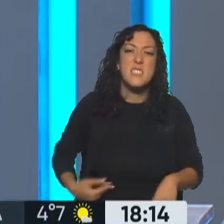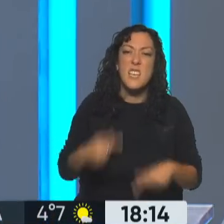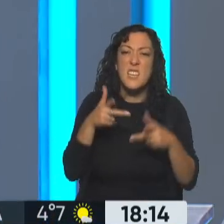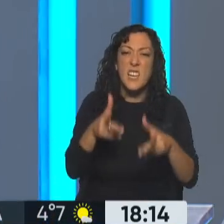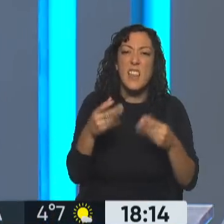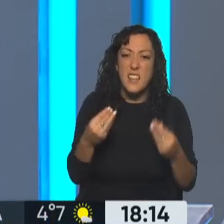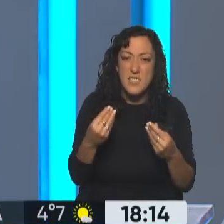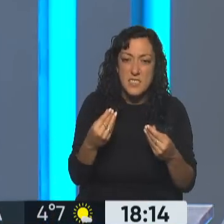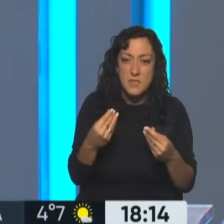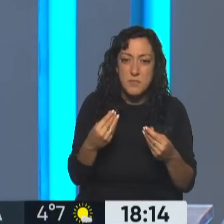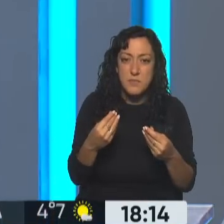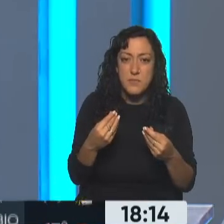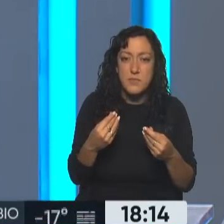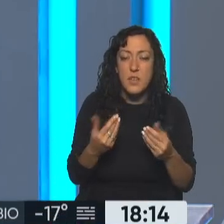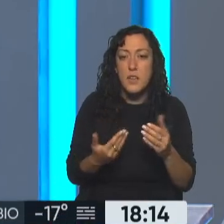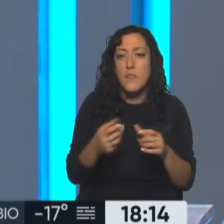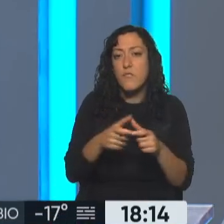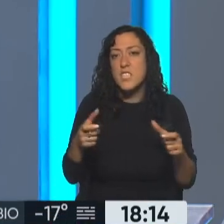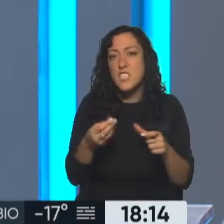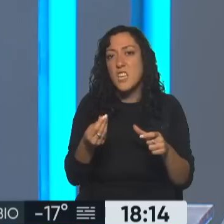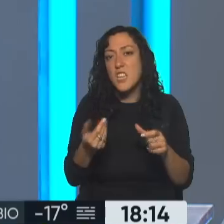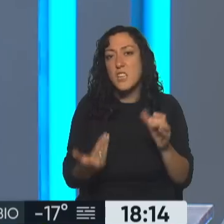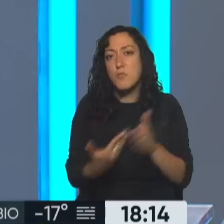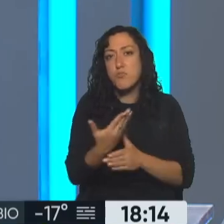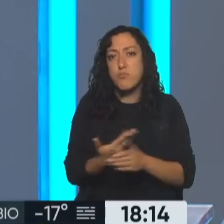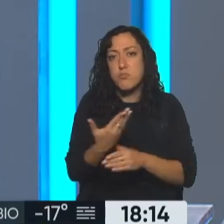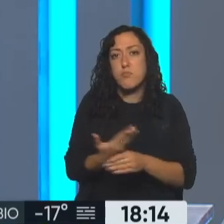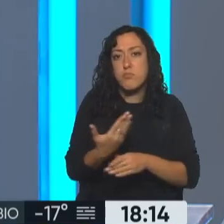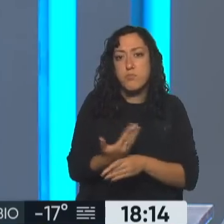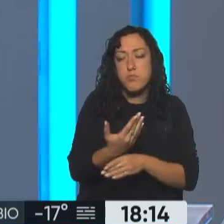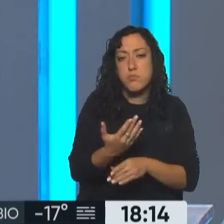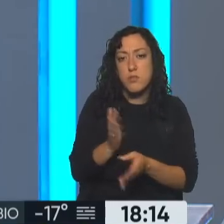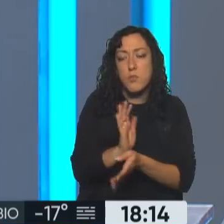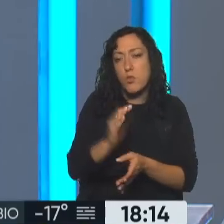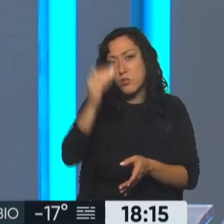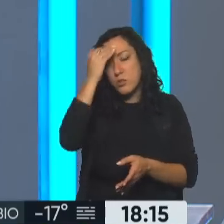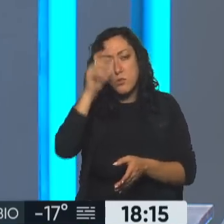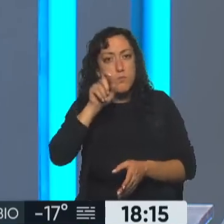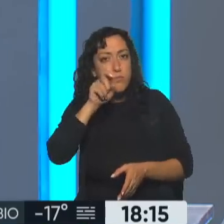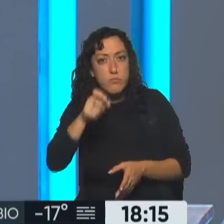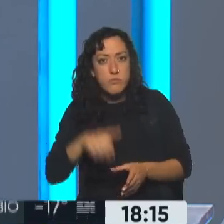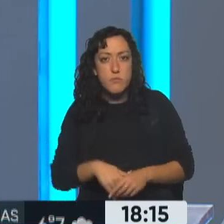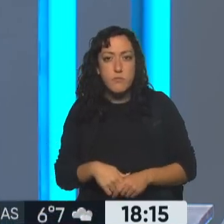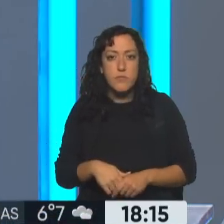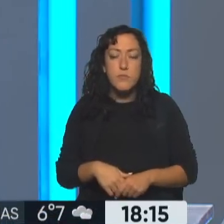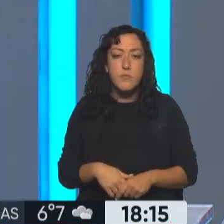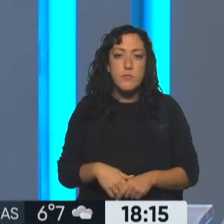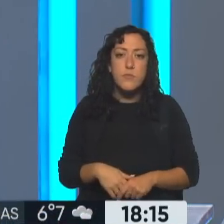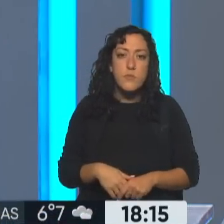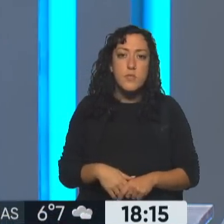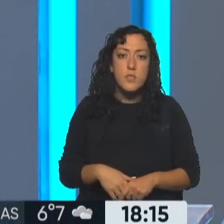la emisión monetaria puede ser inconstitucional. Es decir, que como el control